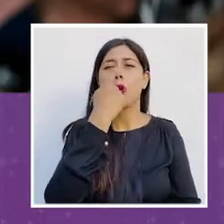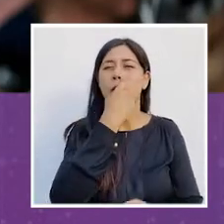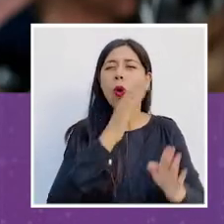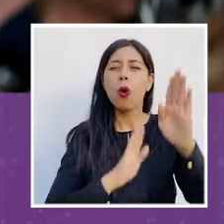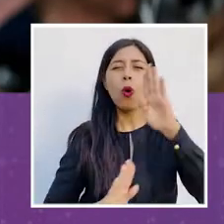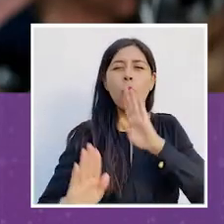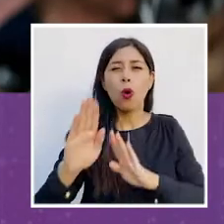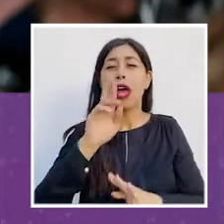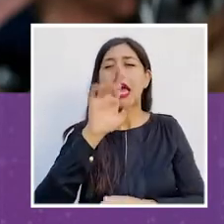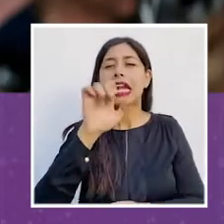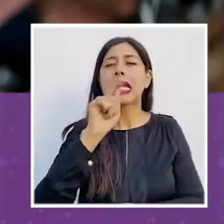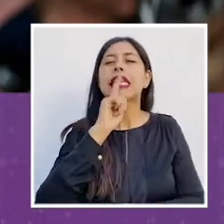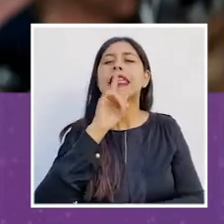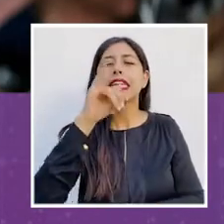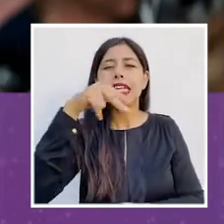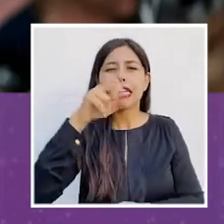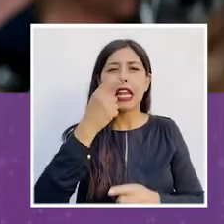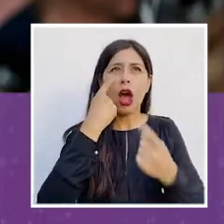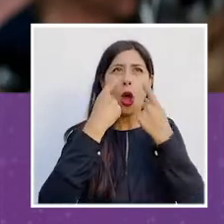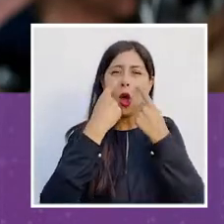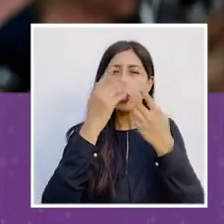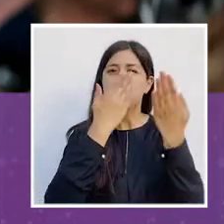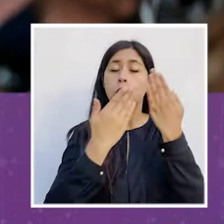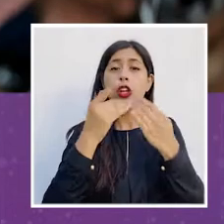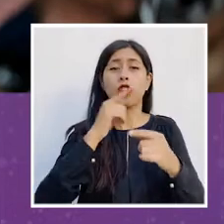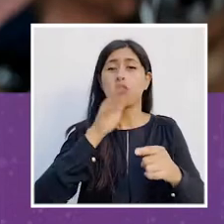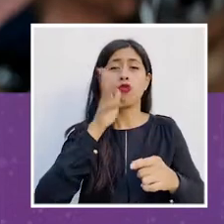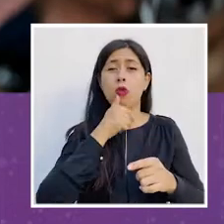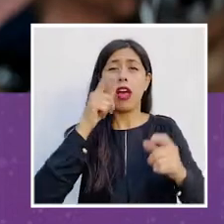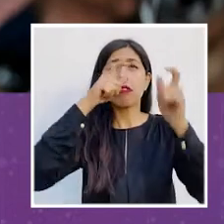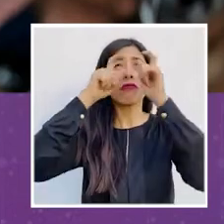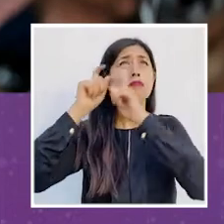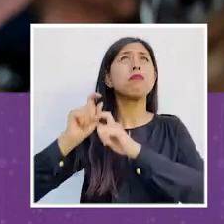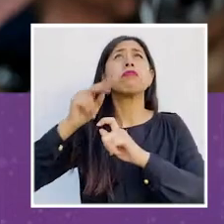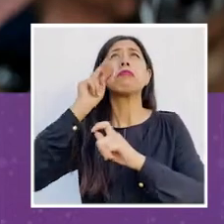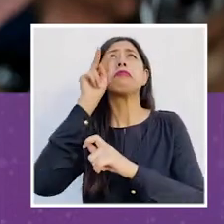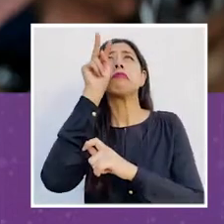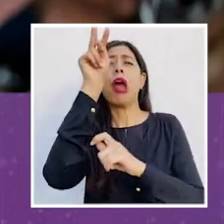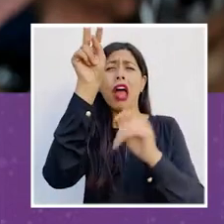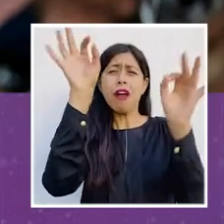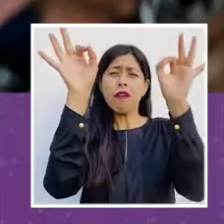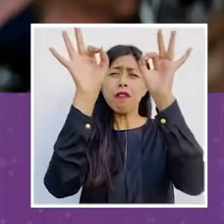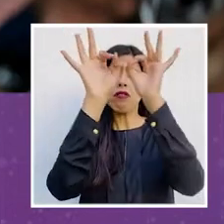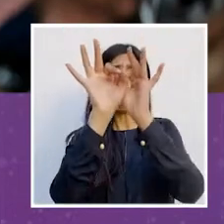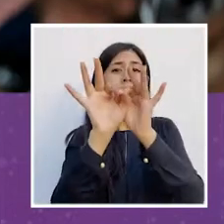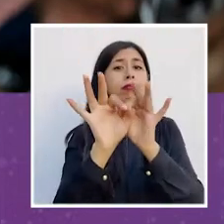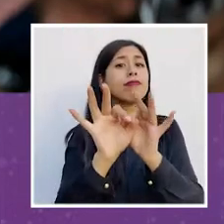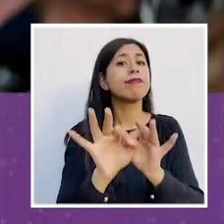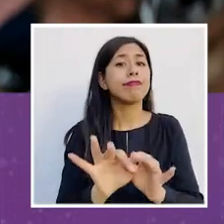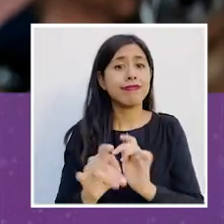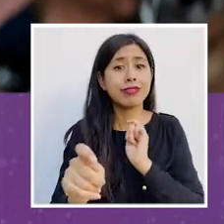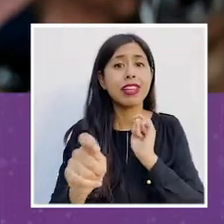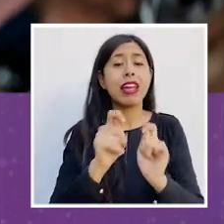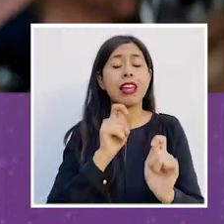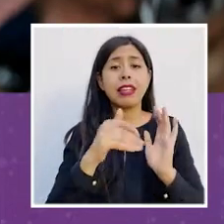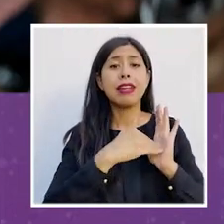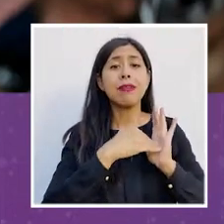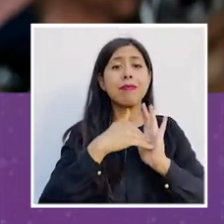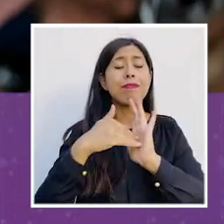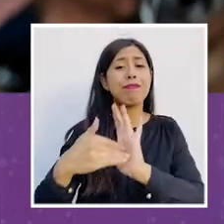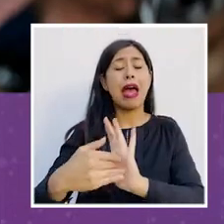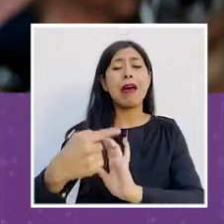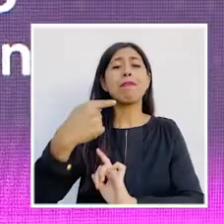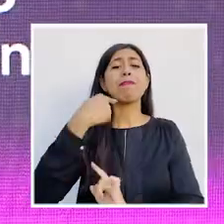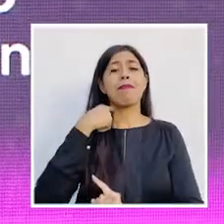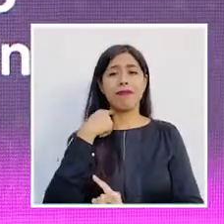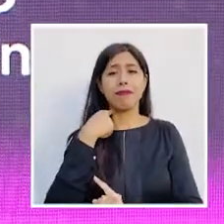retina. Si ustedes no usan esto y están mirando la parcialidad, van a quedar con daño permanente a